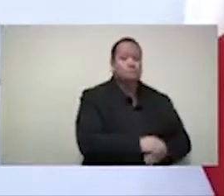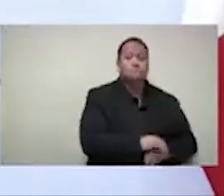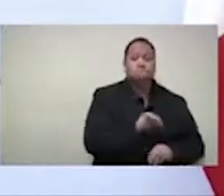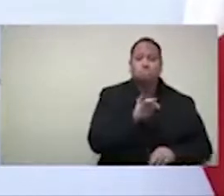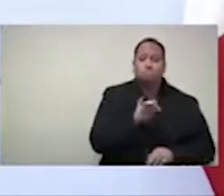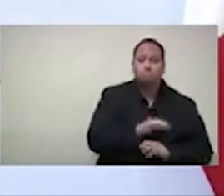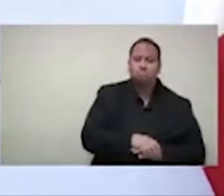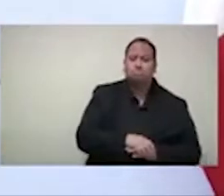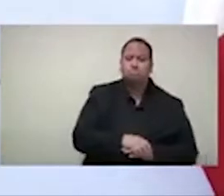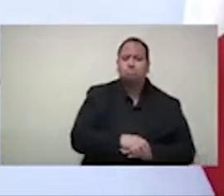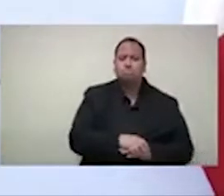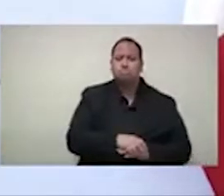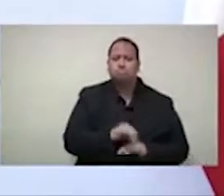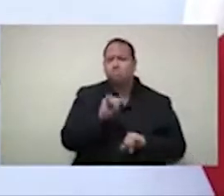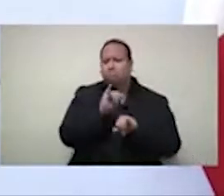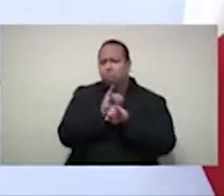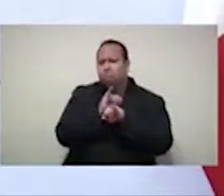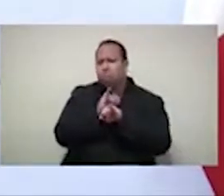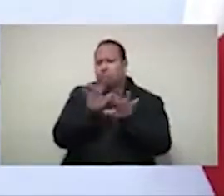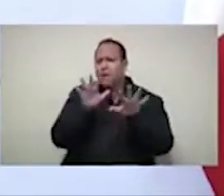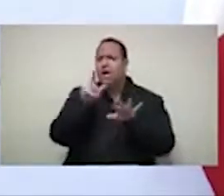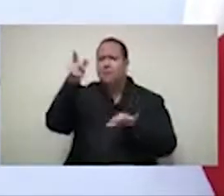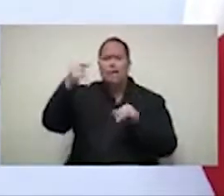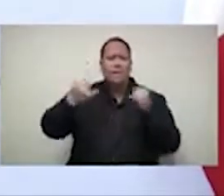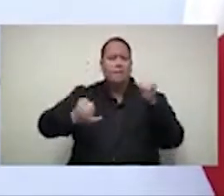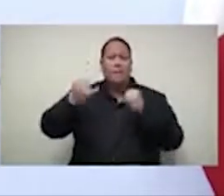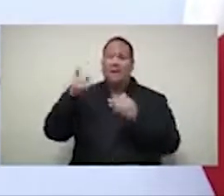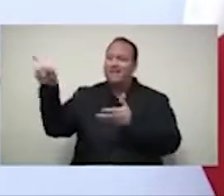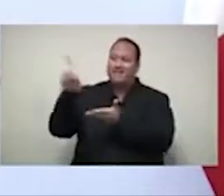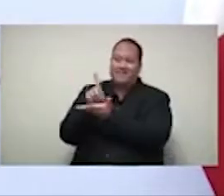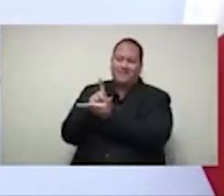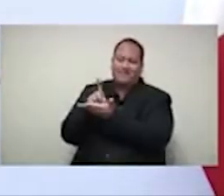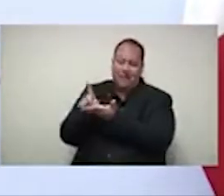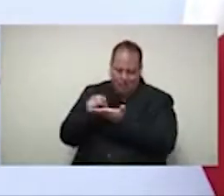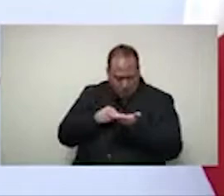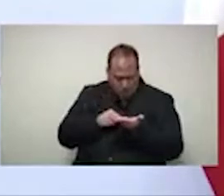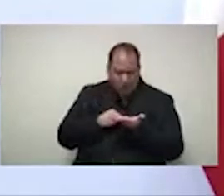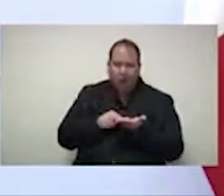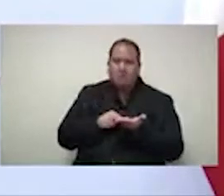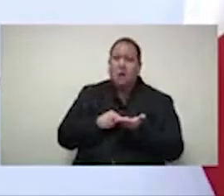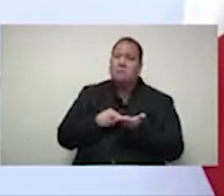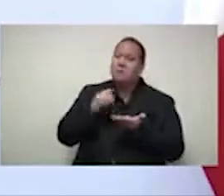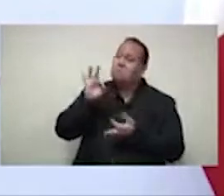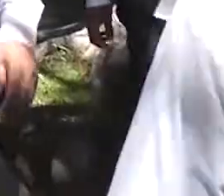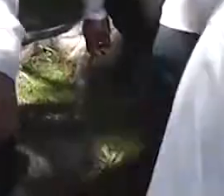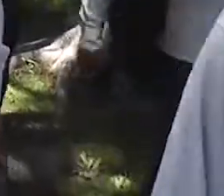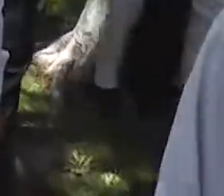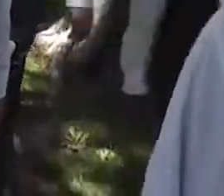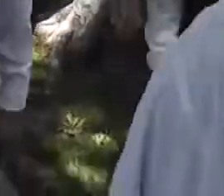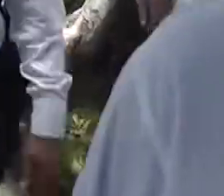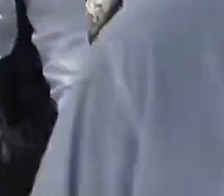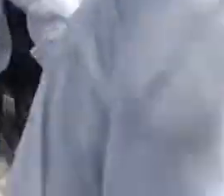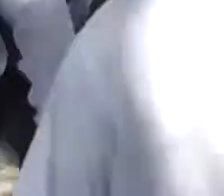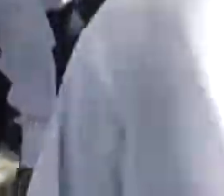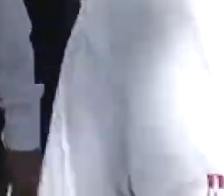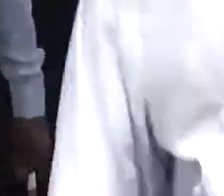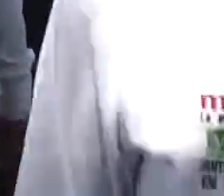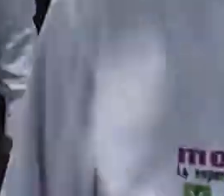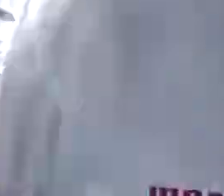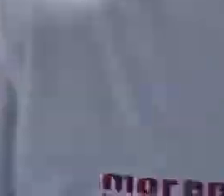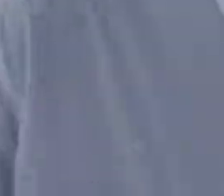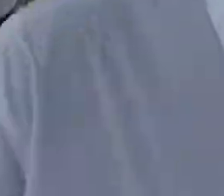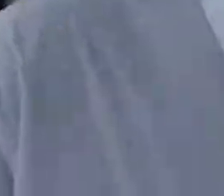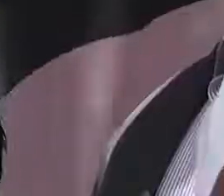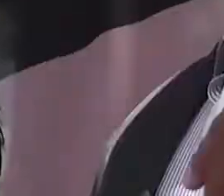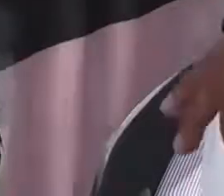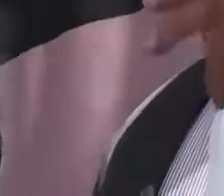se realizó una información al Poder Judicial sobre el domicilio que registraba esta persona para ser notificada para la audiencia de formulación de imputación.